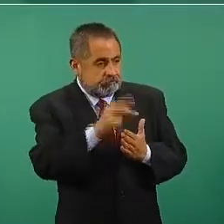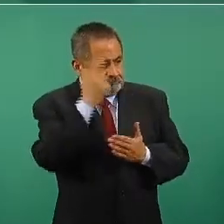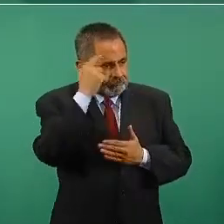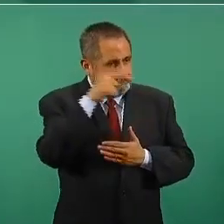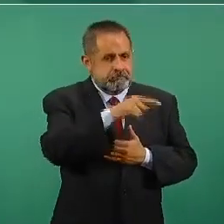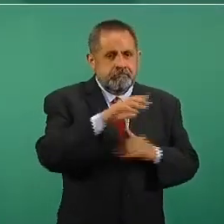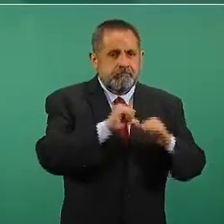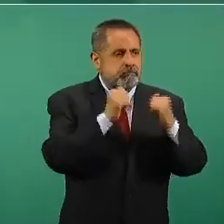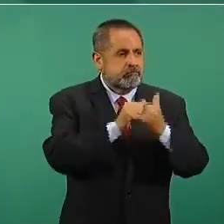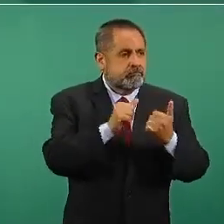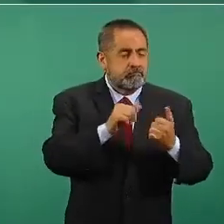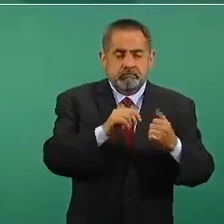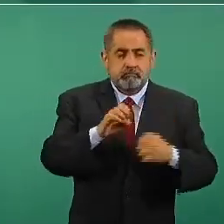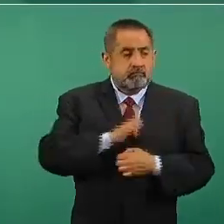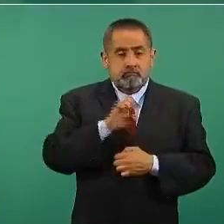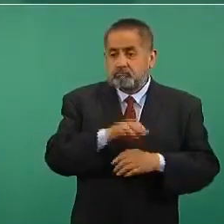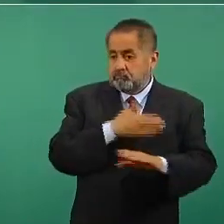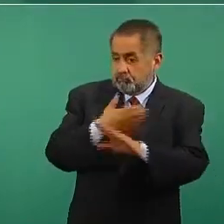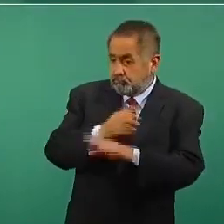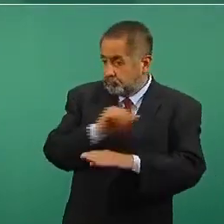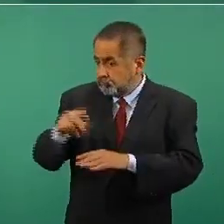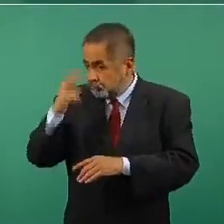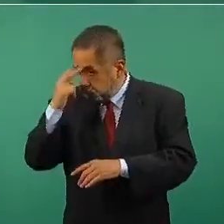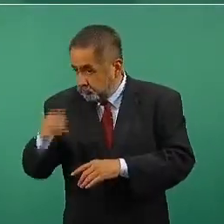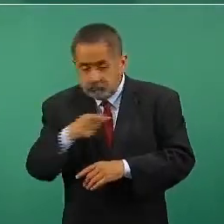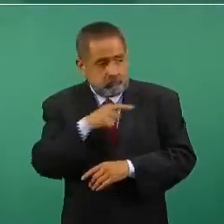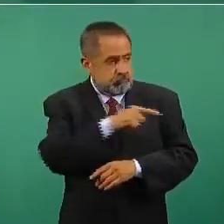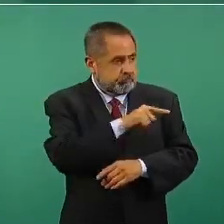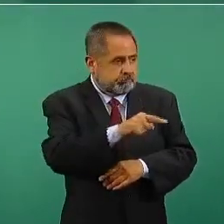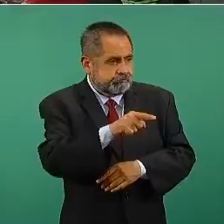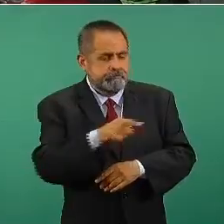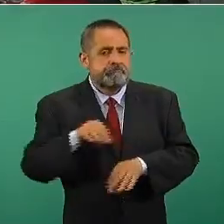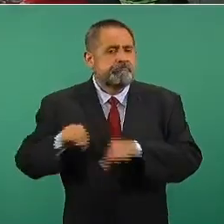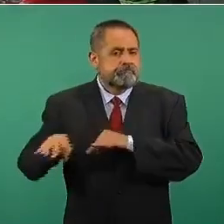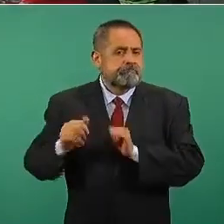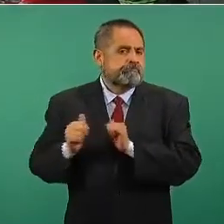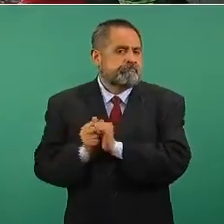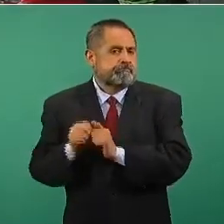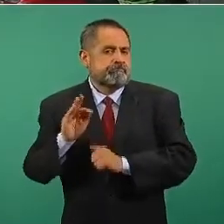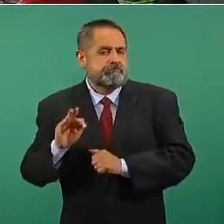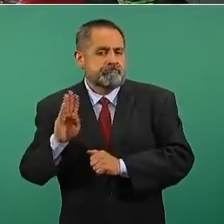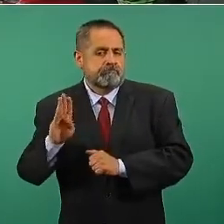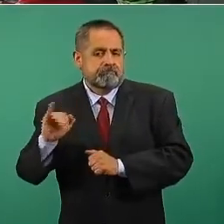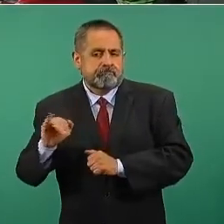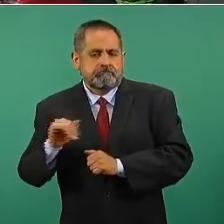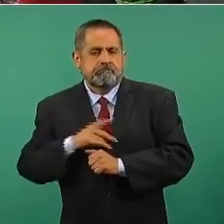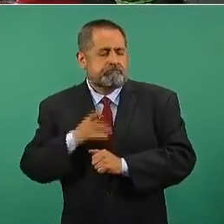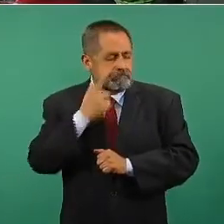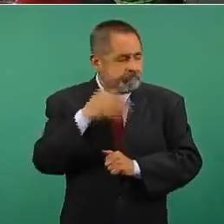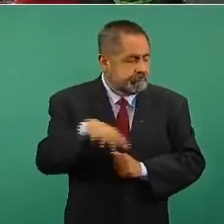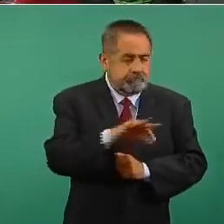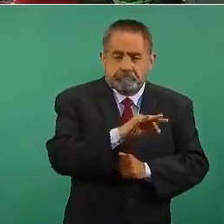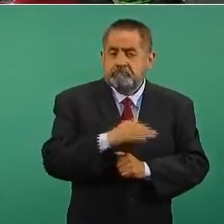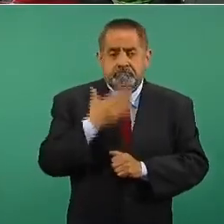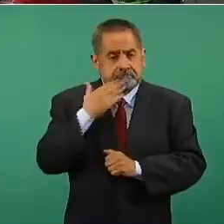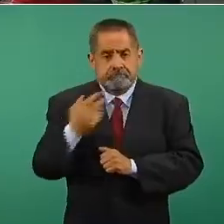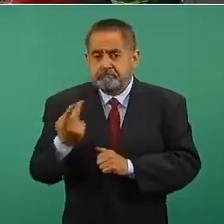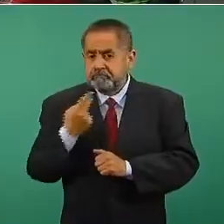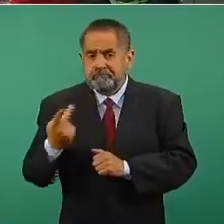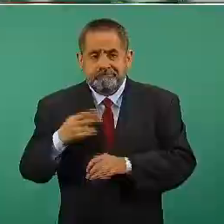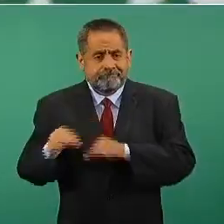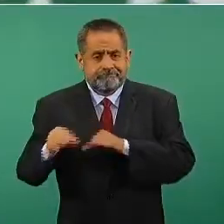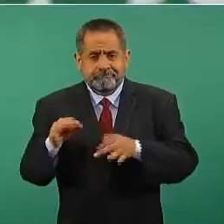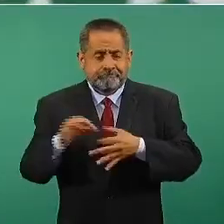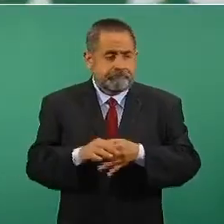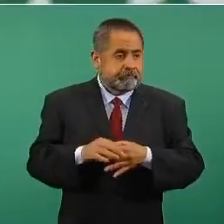Unidos. En combinación estamos ahí trabajando con el FBI y con otras instancias, hemos encontrado una muy buena disposición y